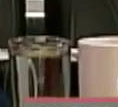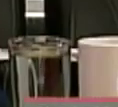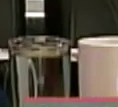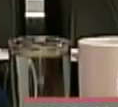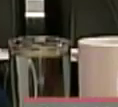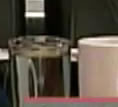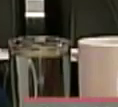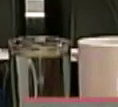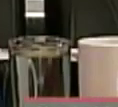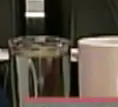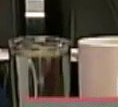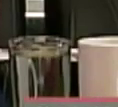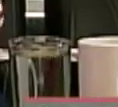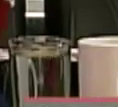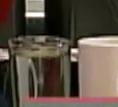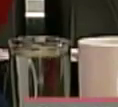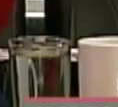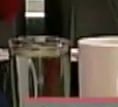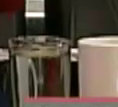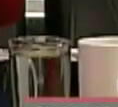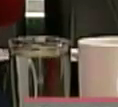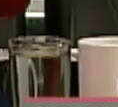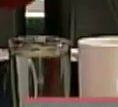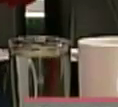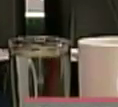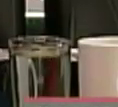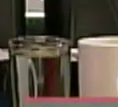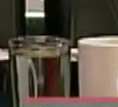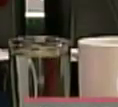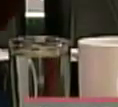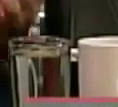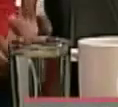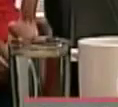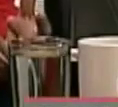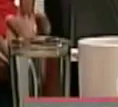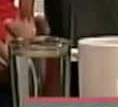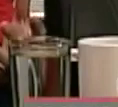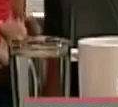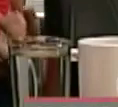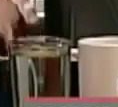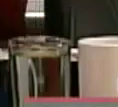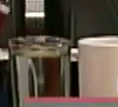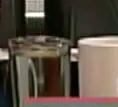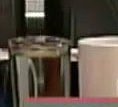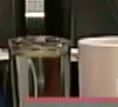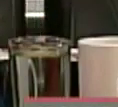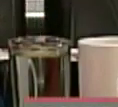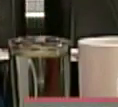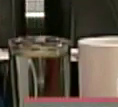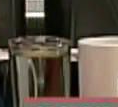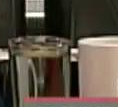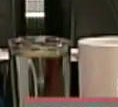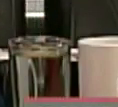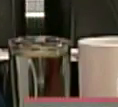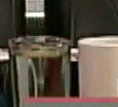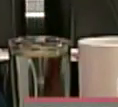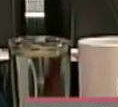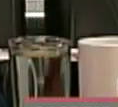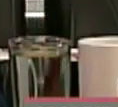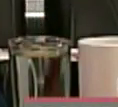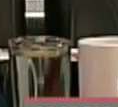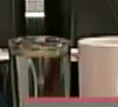Uruguay, en países como Brasil, hay una concepción de latifundio, ¿verdad?, en el ámbito de las tierras.